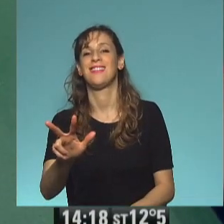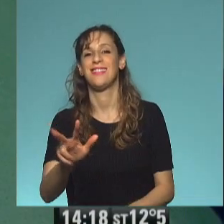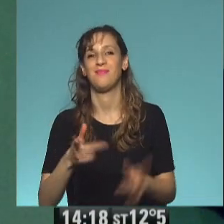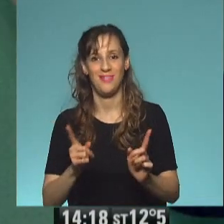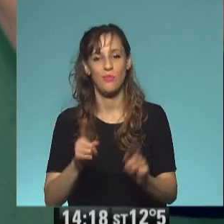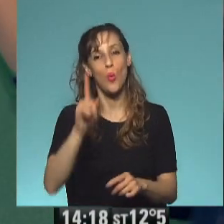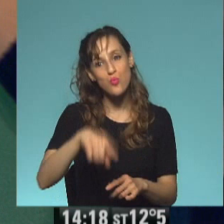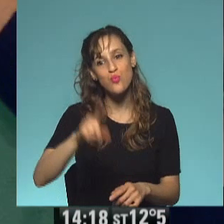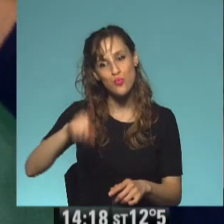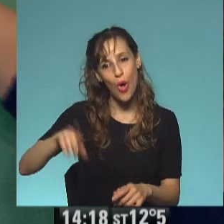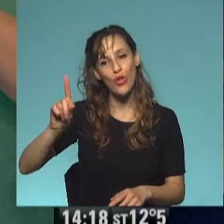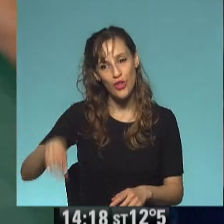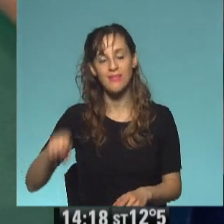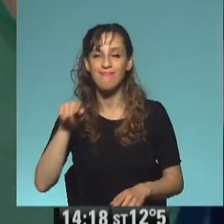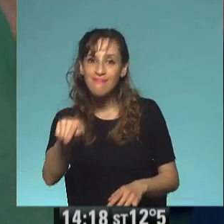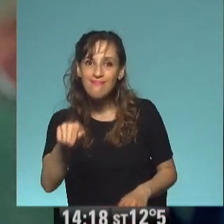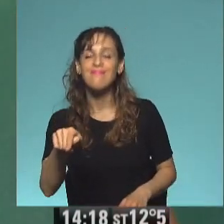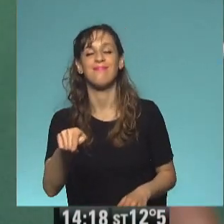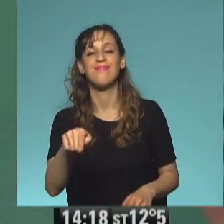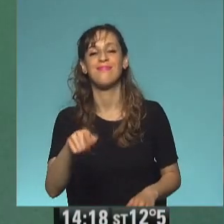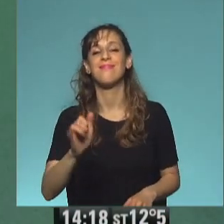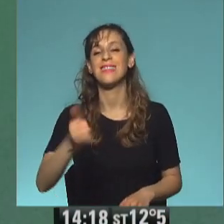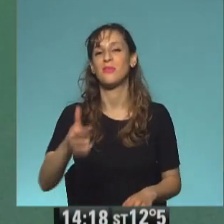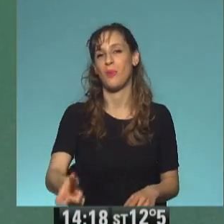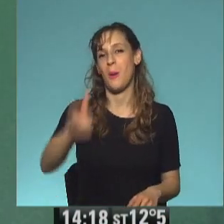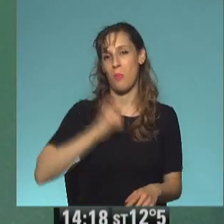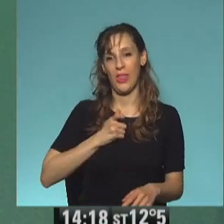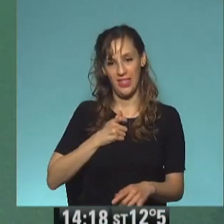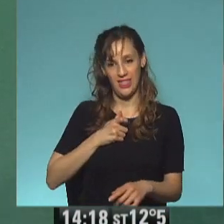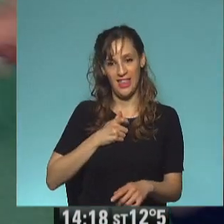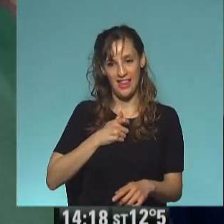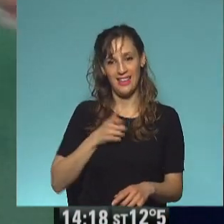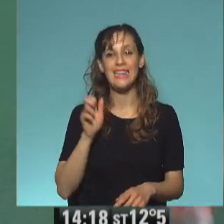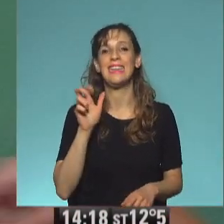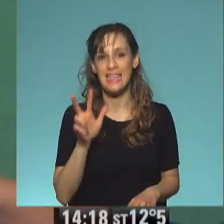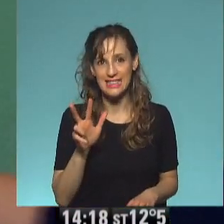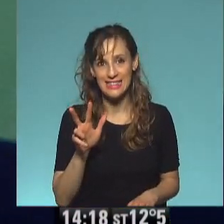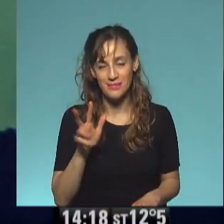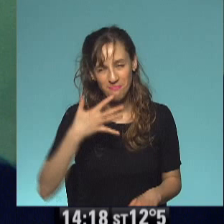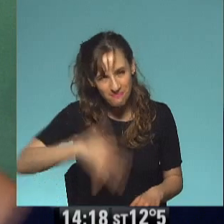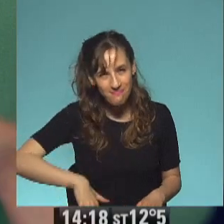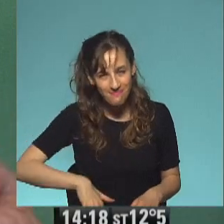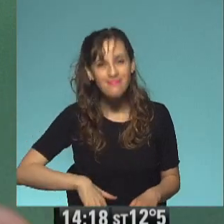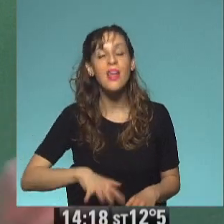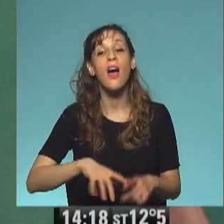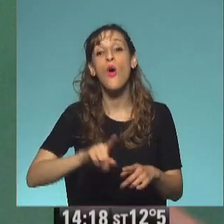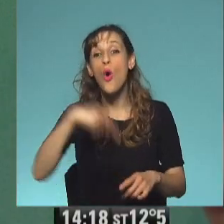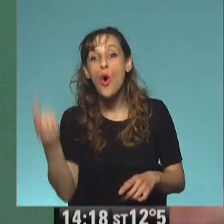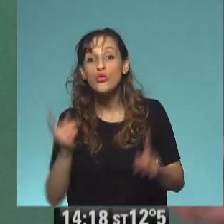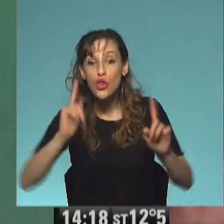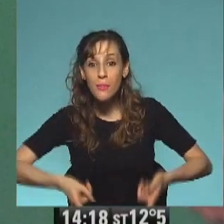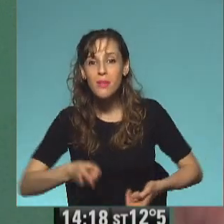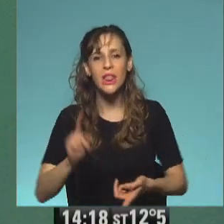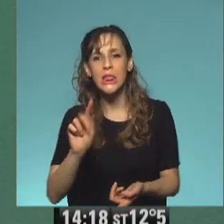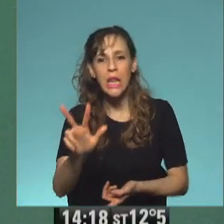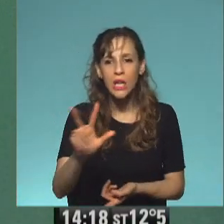Los 3. Y entonces la respuesta al problema está acá. Perfecto. ¿Y acá dónde hay un